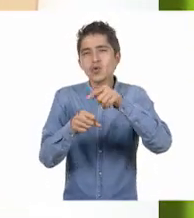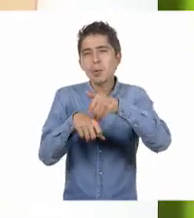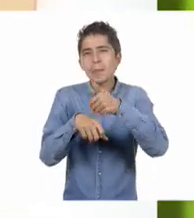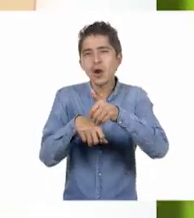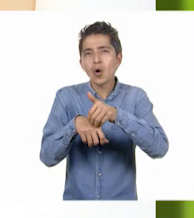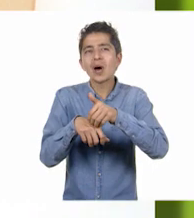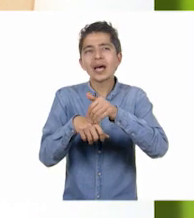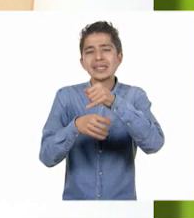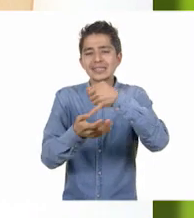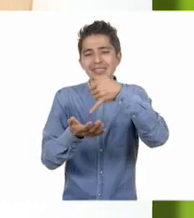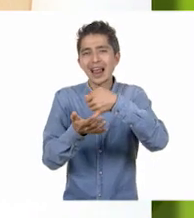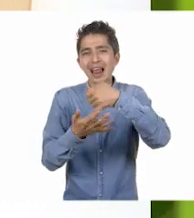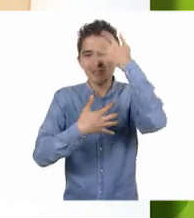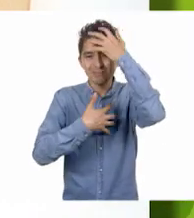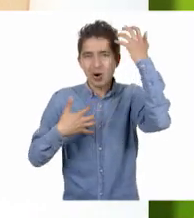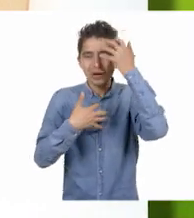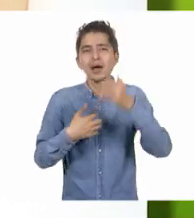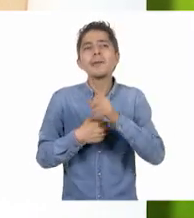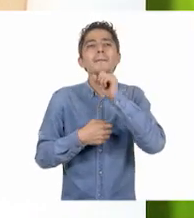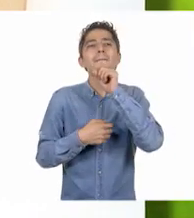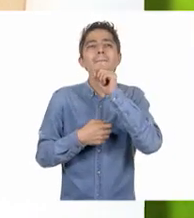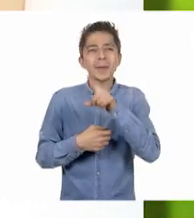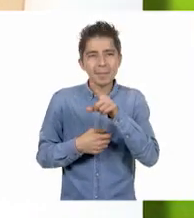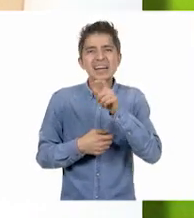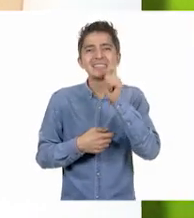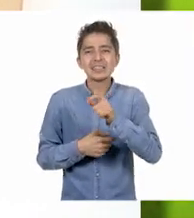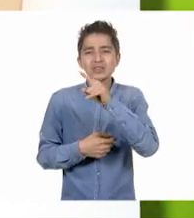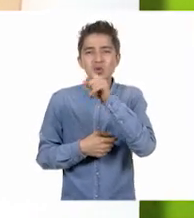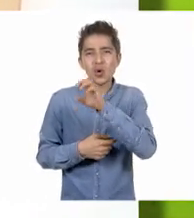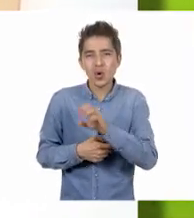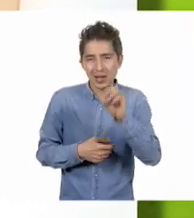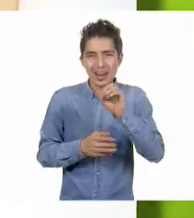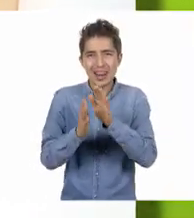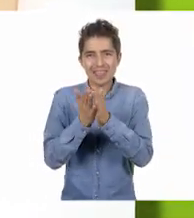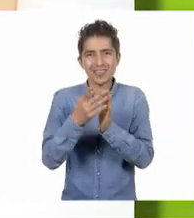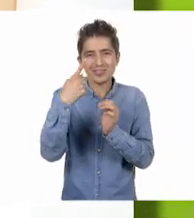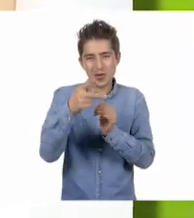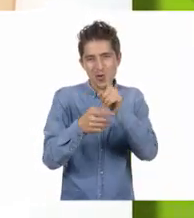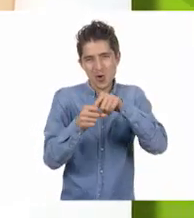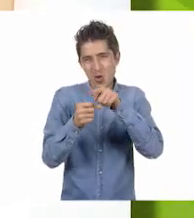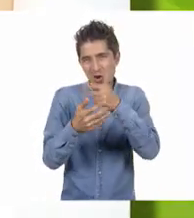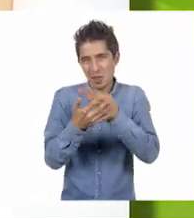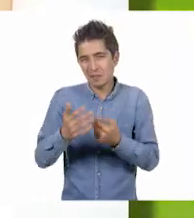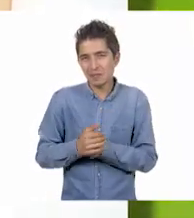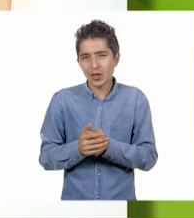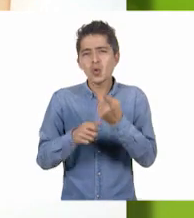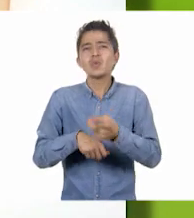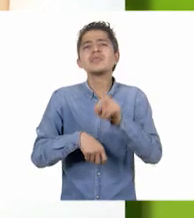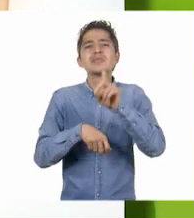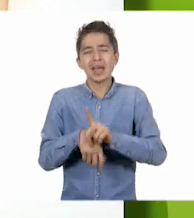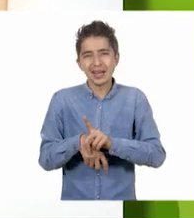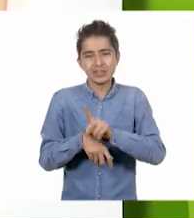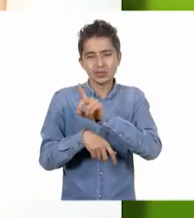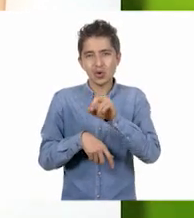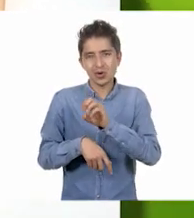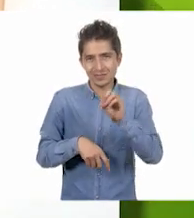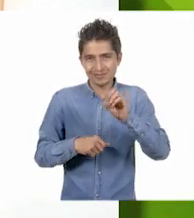La Isla del Mono y Conoce al Guardián del Zoológico de tu libro para colorear. Un día en el